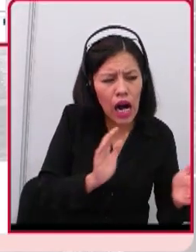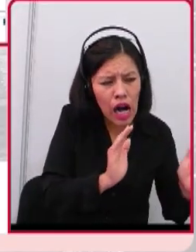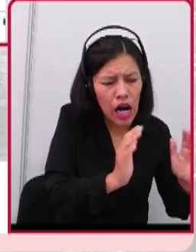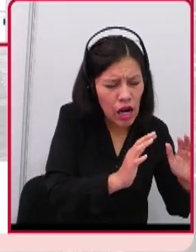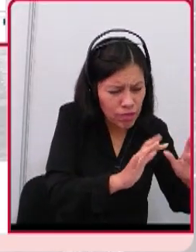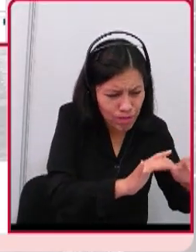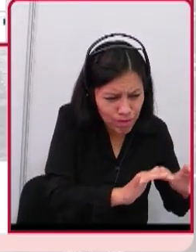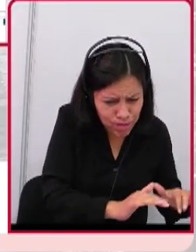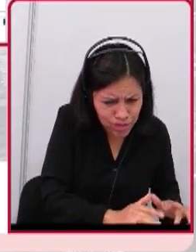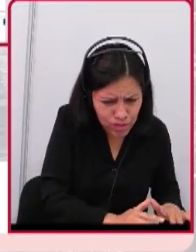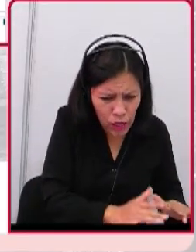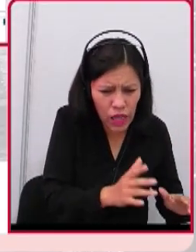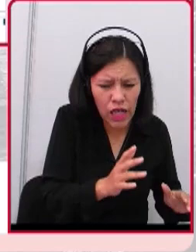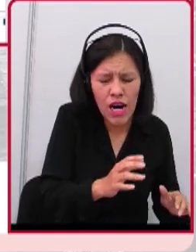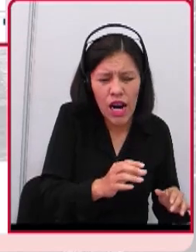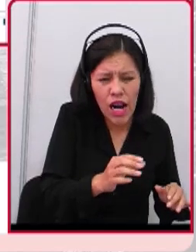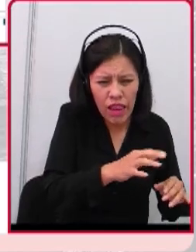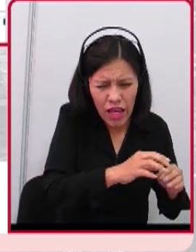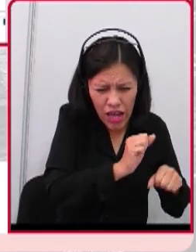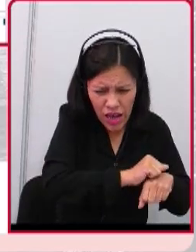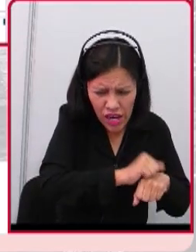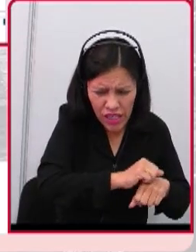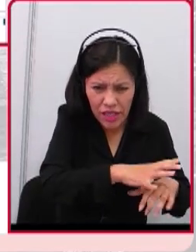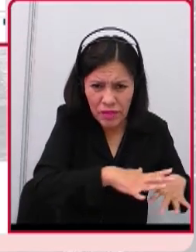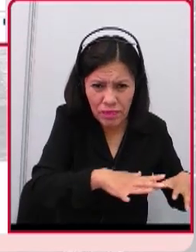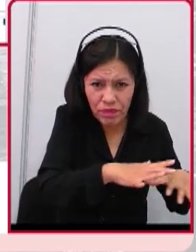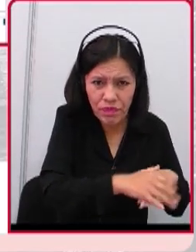de litología y alteración.